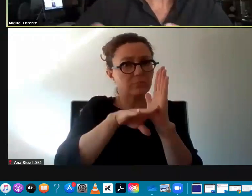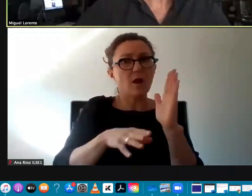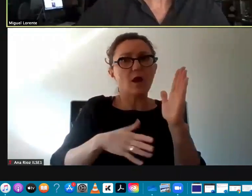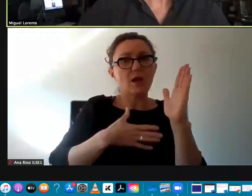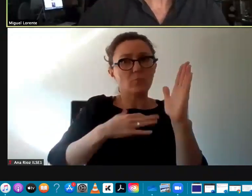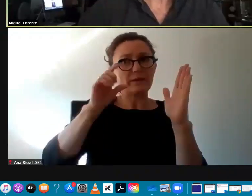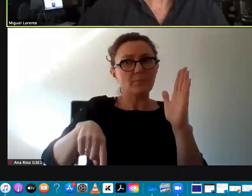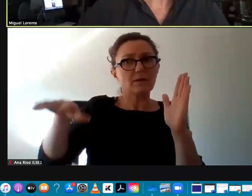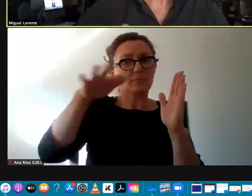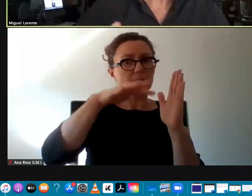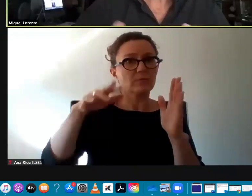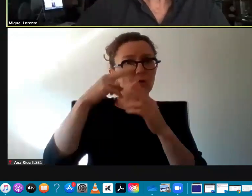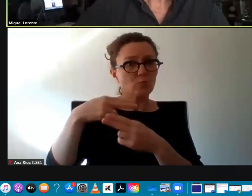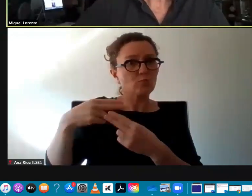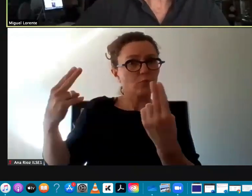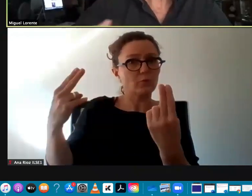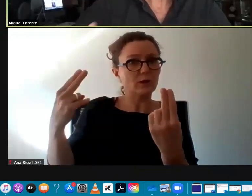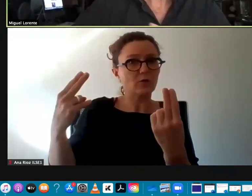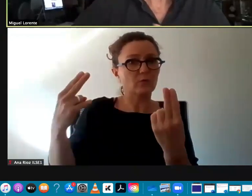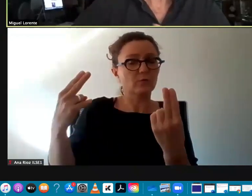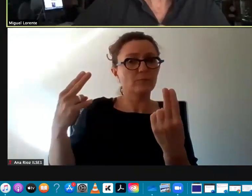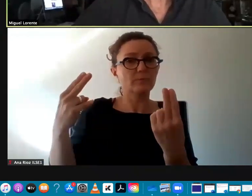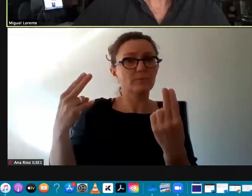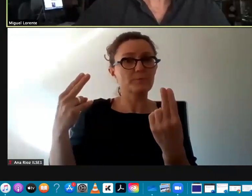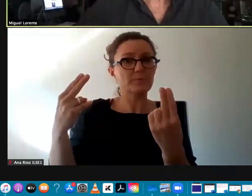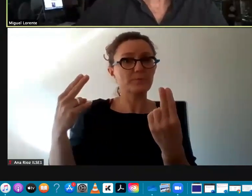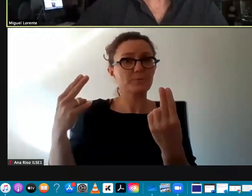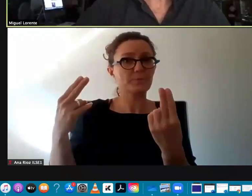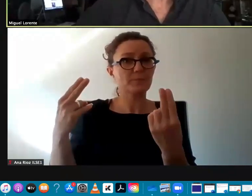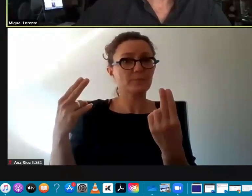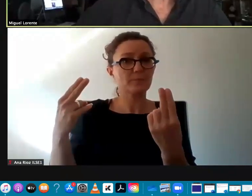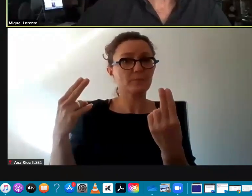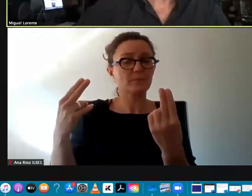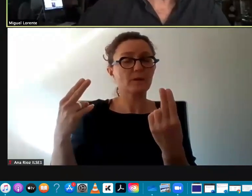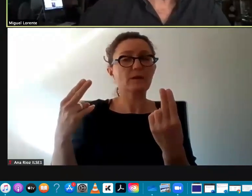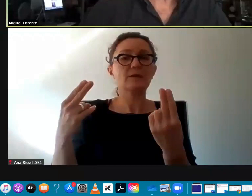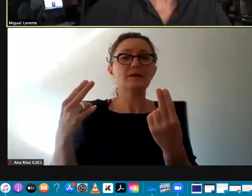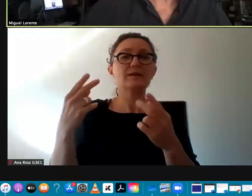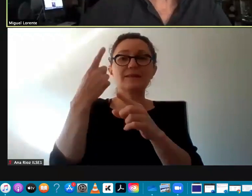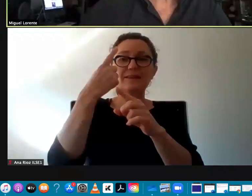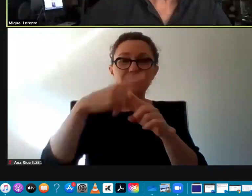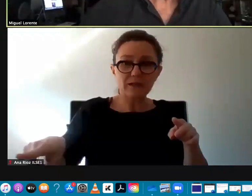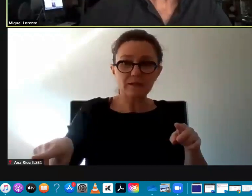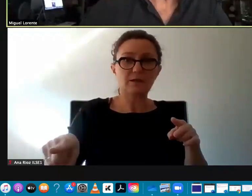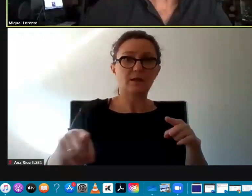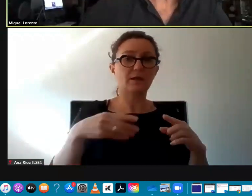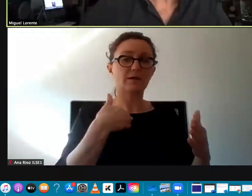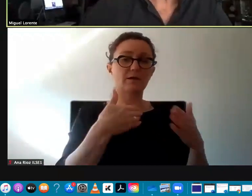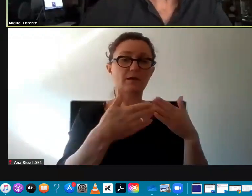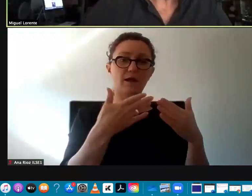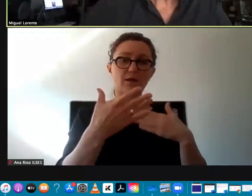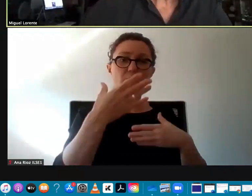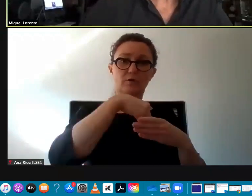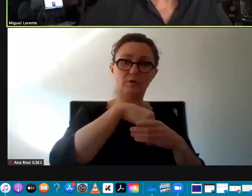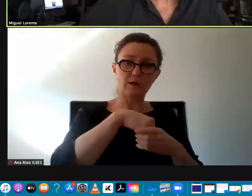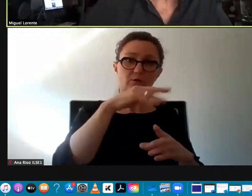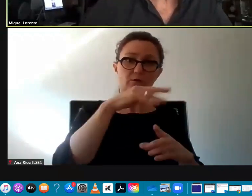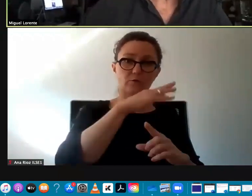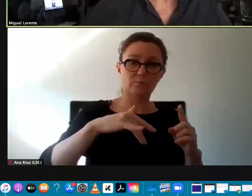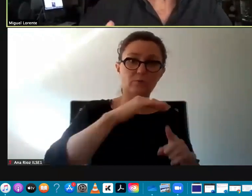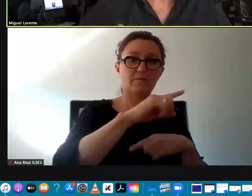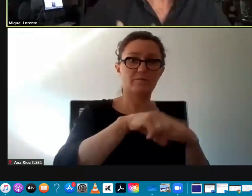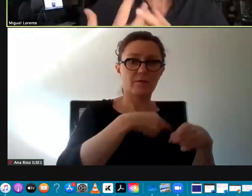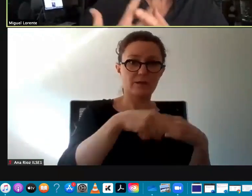en otros escenarios habitualmente alejados o diferentes a la relación familiar o doméstica. Y en